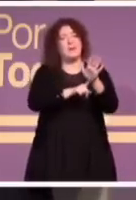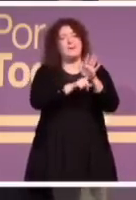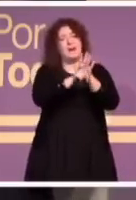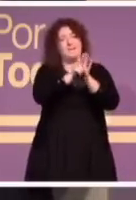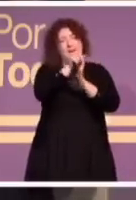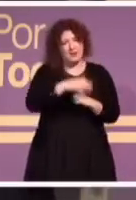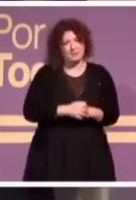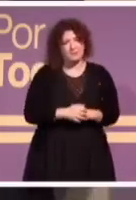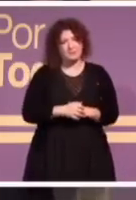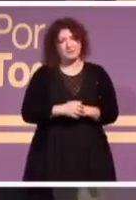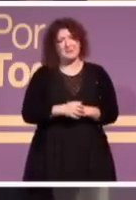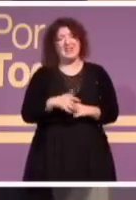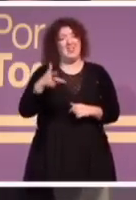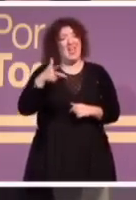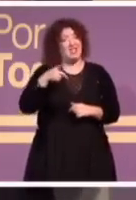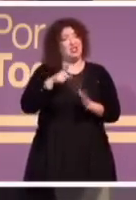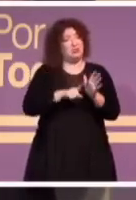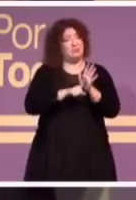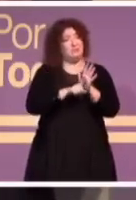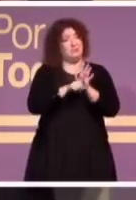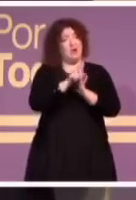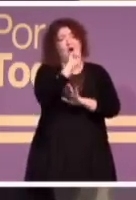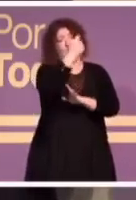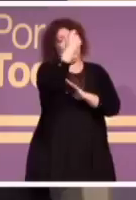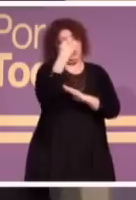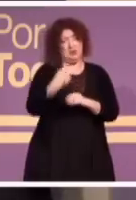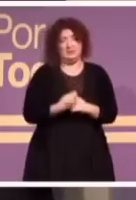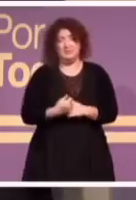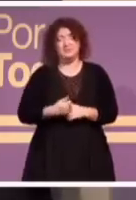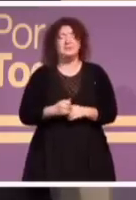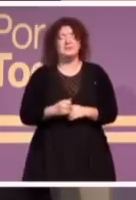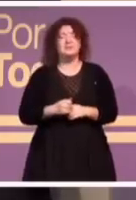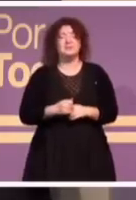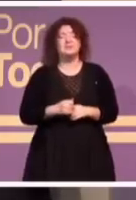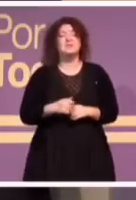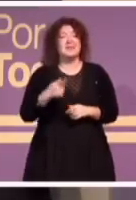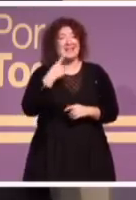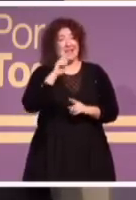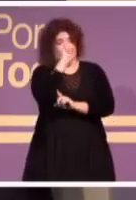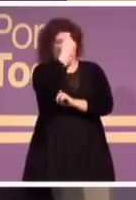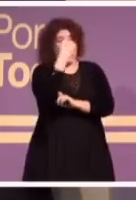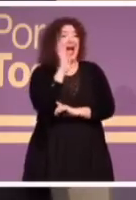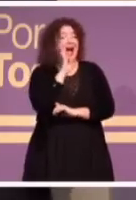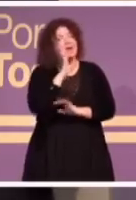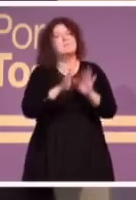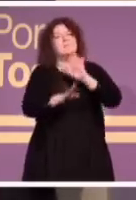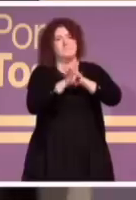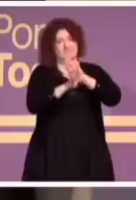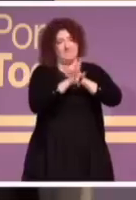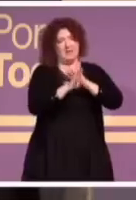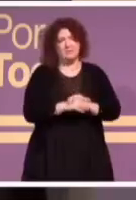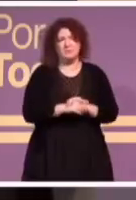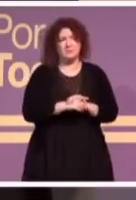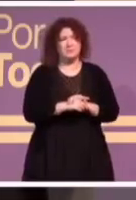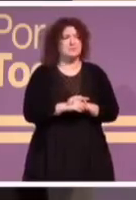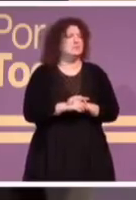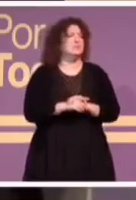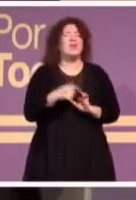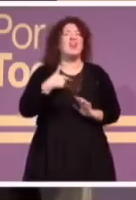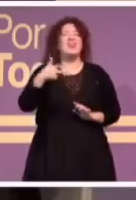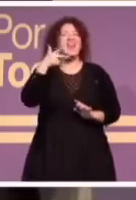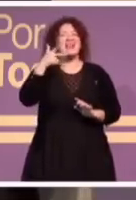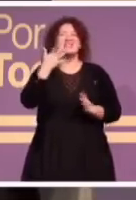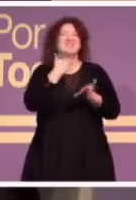las conquistas de derechos. Y para que esas conquistas permanezcan, porque los derechos no caen del